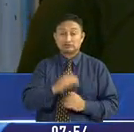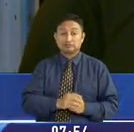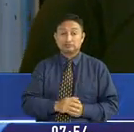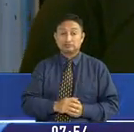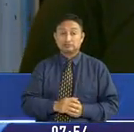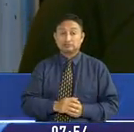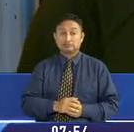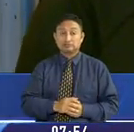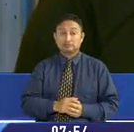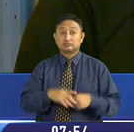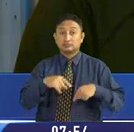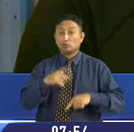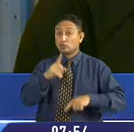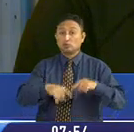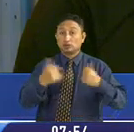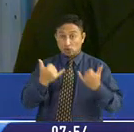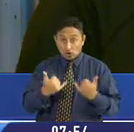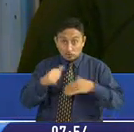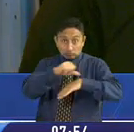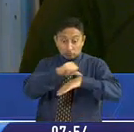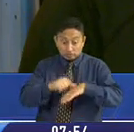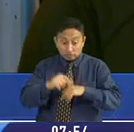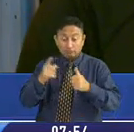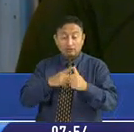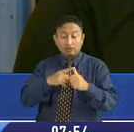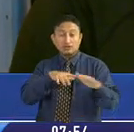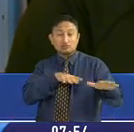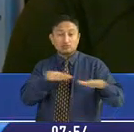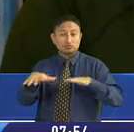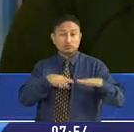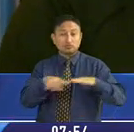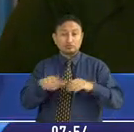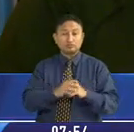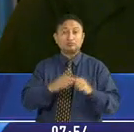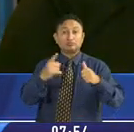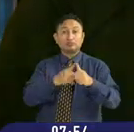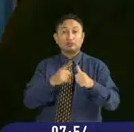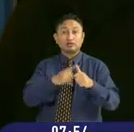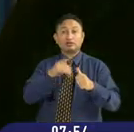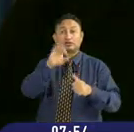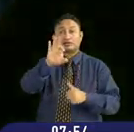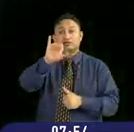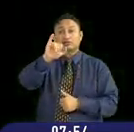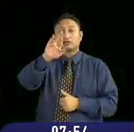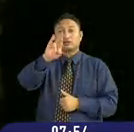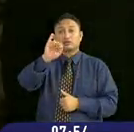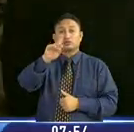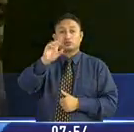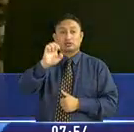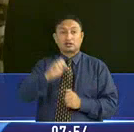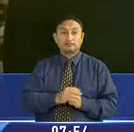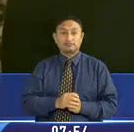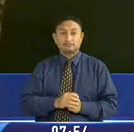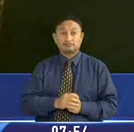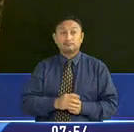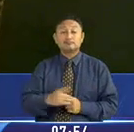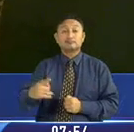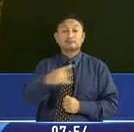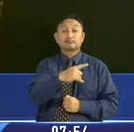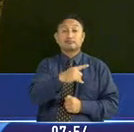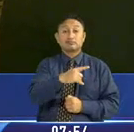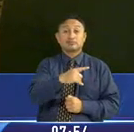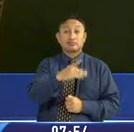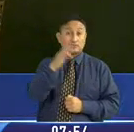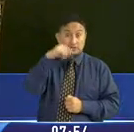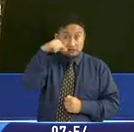realidad no le pueden hacer la cirugía porque tienen que coordinar el tema de la tiroides, que le van a operar el hipertiroidismo. Elsa no sabe que su hermano